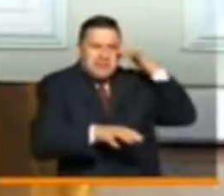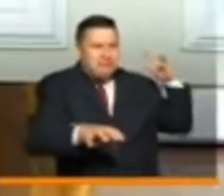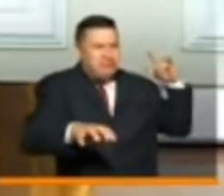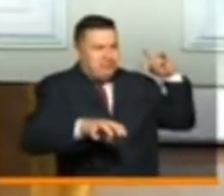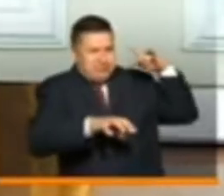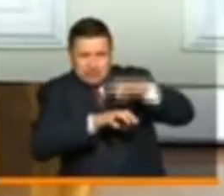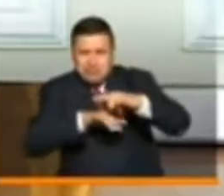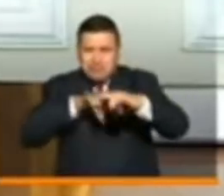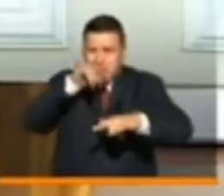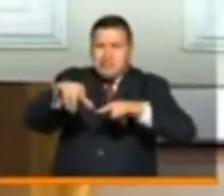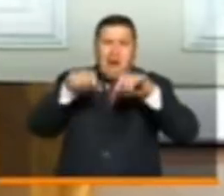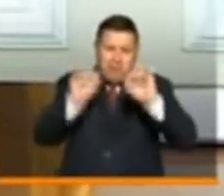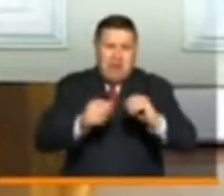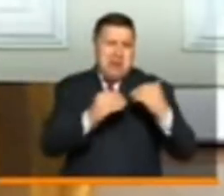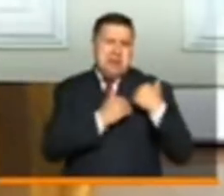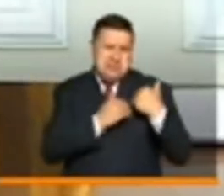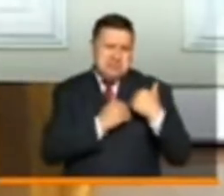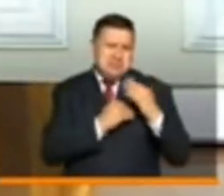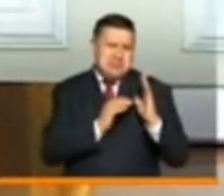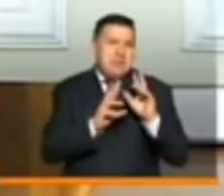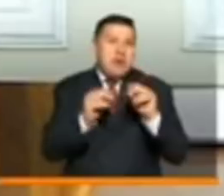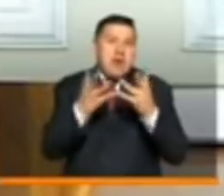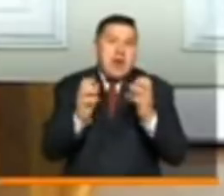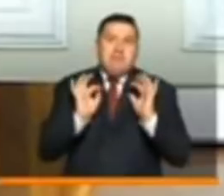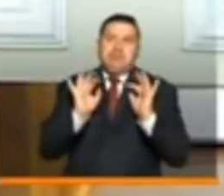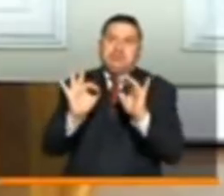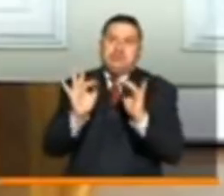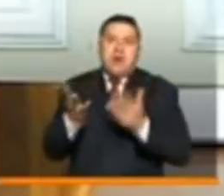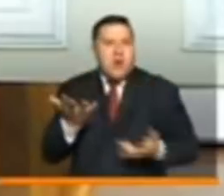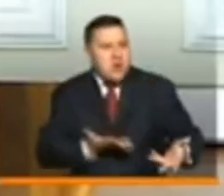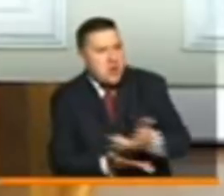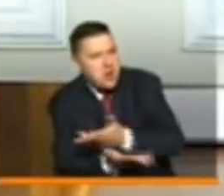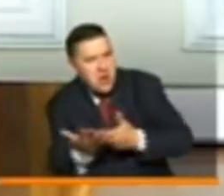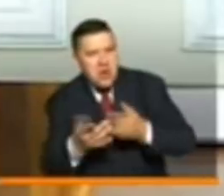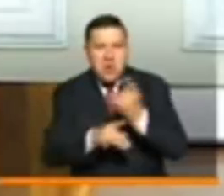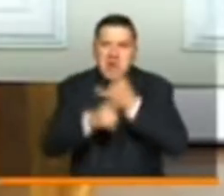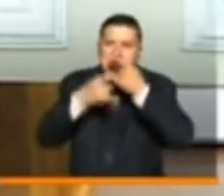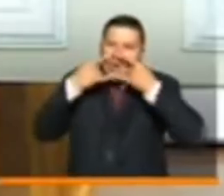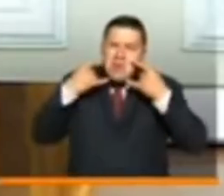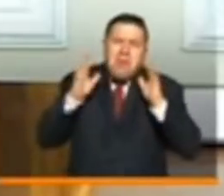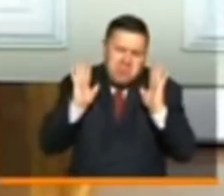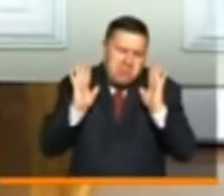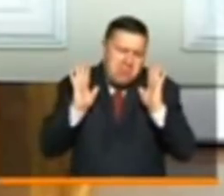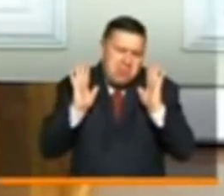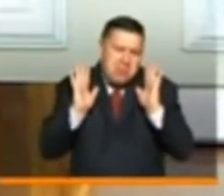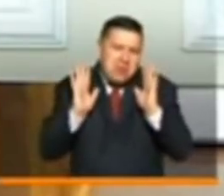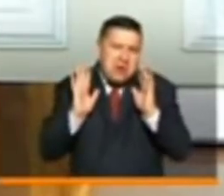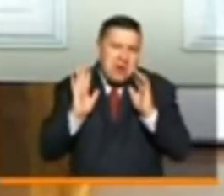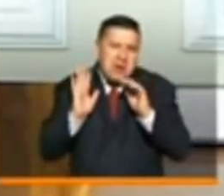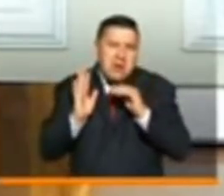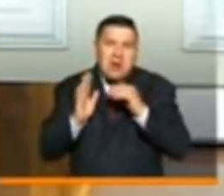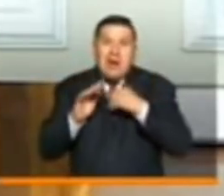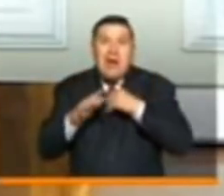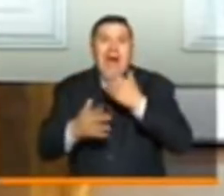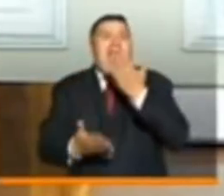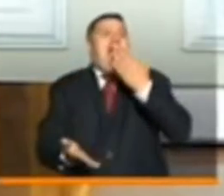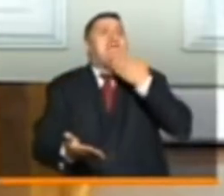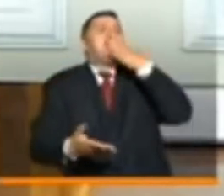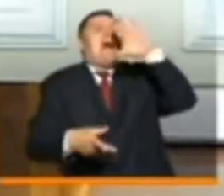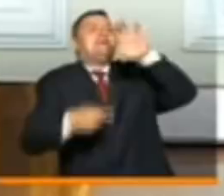hagámoslo responsablemente sin la aglomeración compartiendo con el tapabocas si es que ya tenemos ese paquete turístico